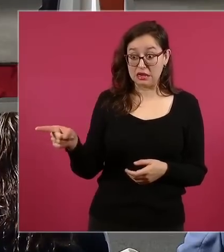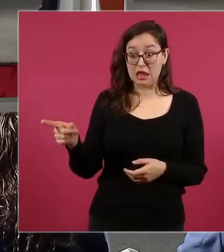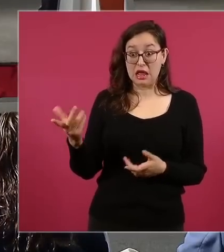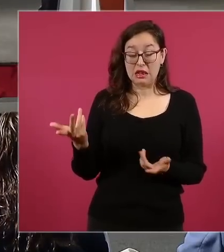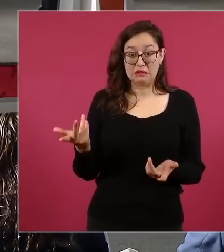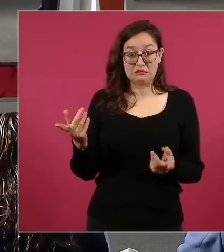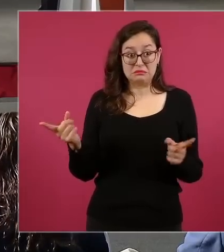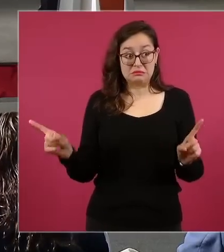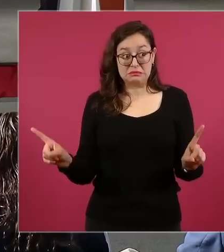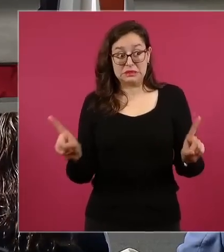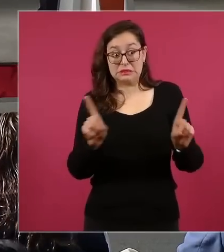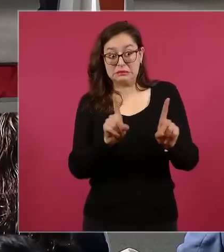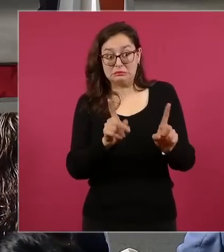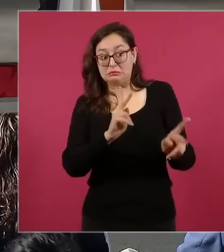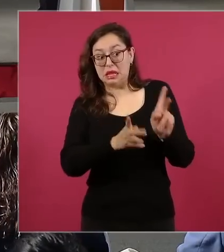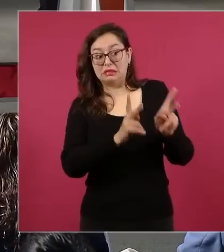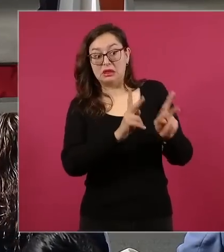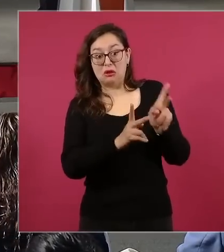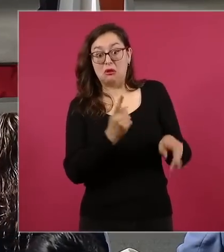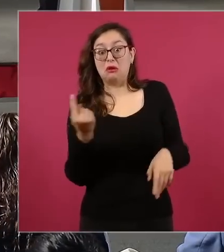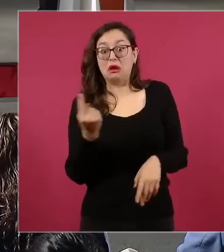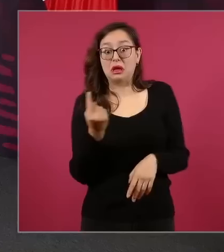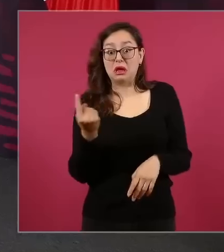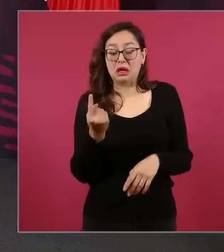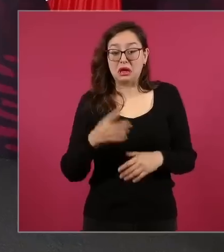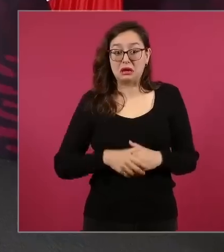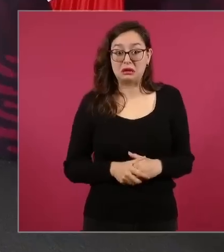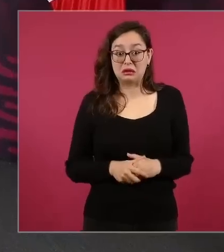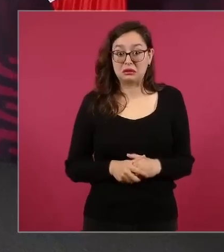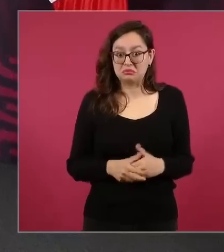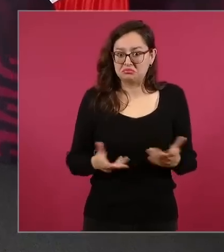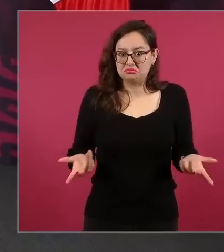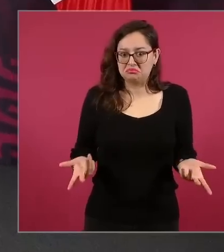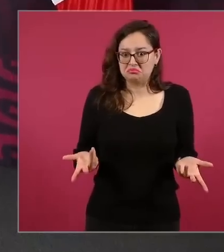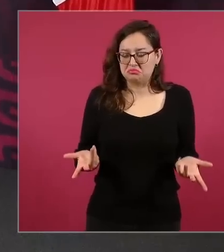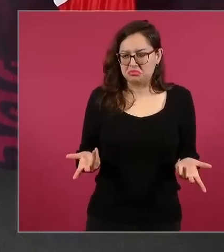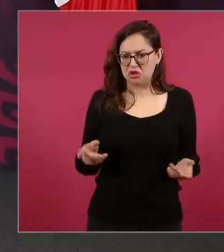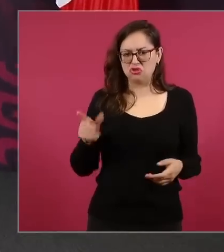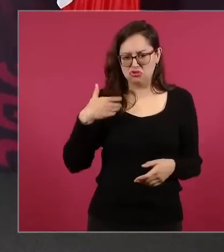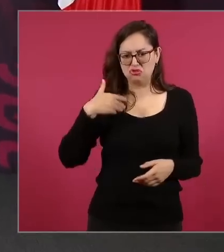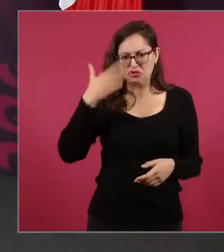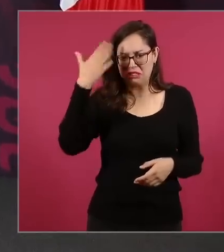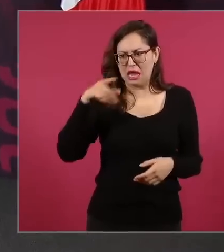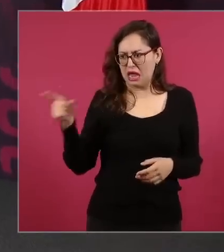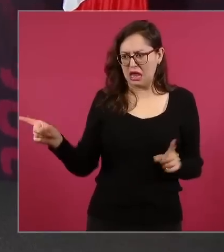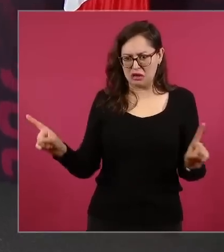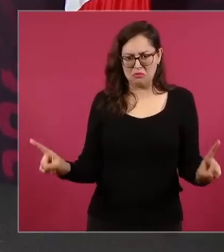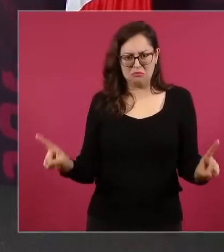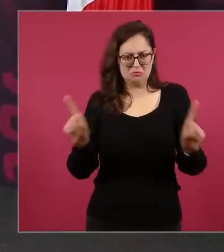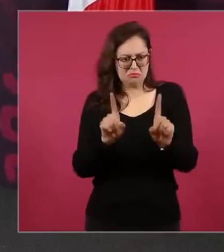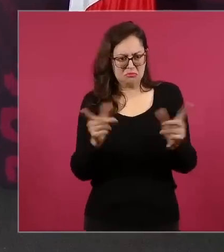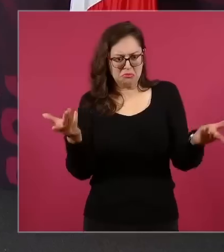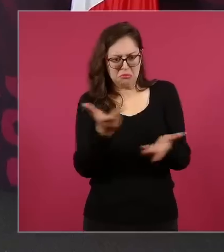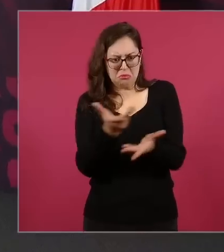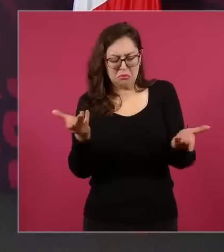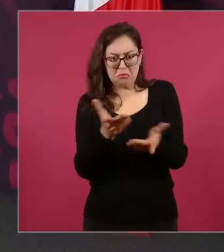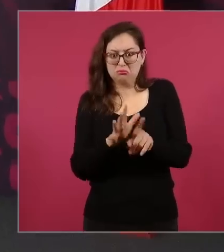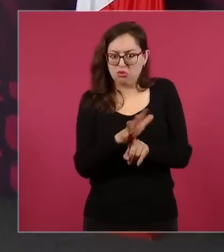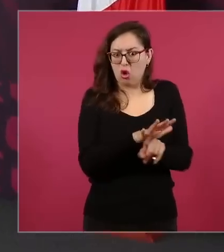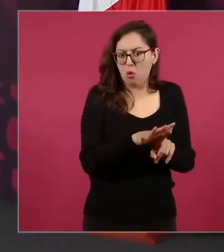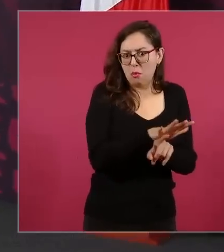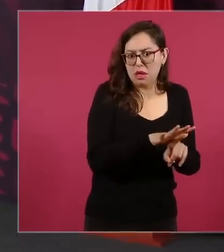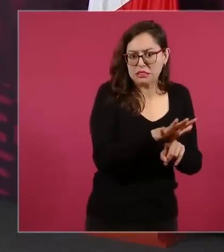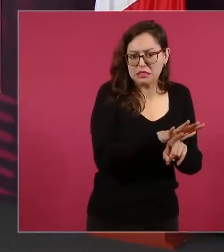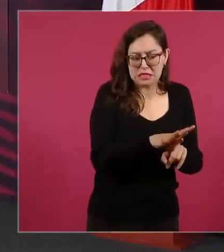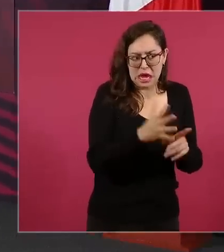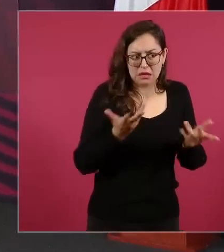Sí. ¿Y qué habló con él? No sé, pero puede haberse dado esa conversación. Es